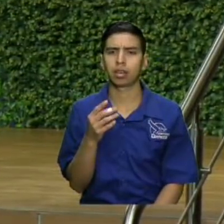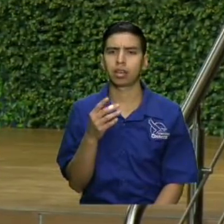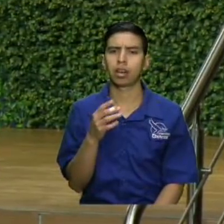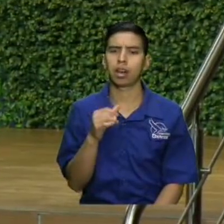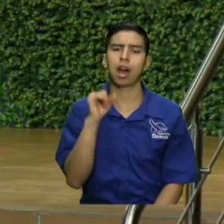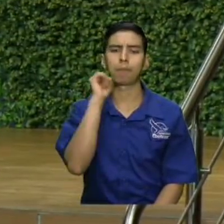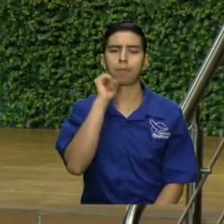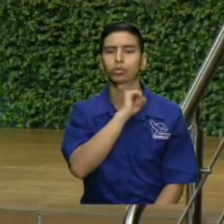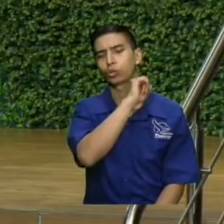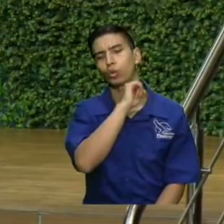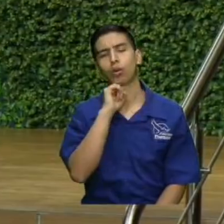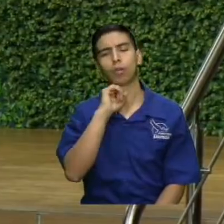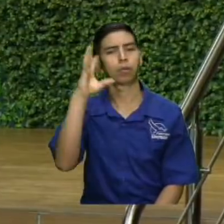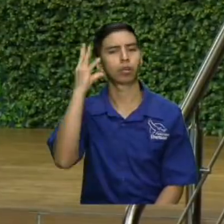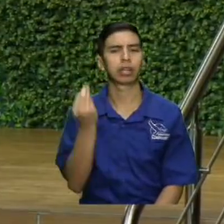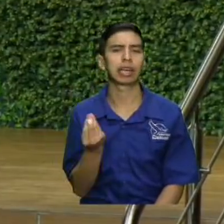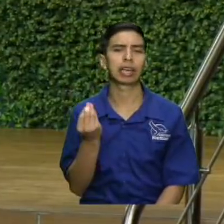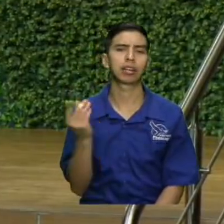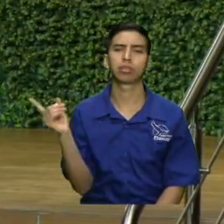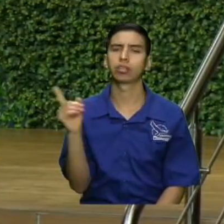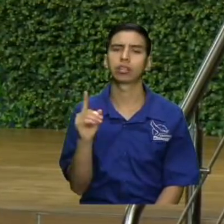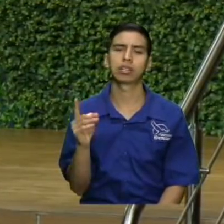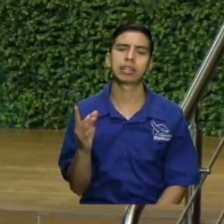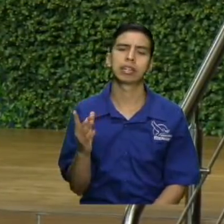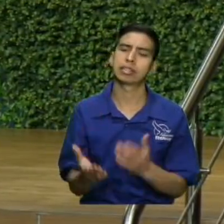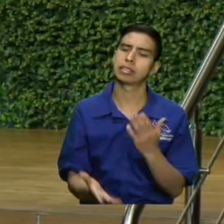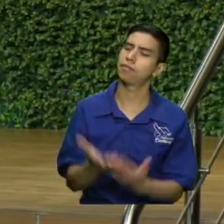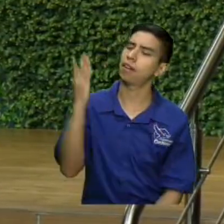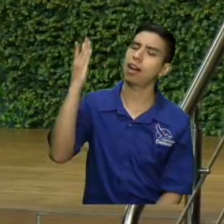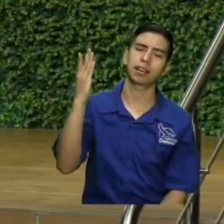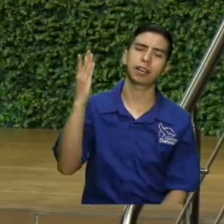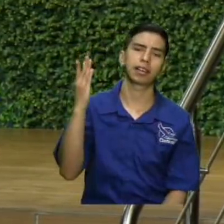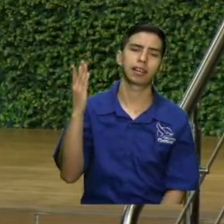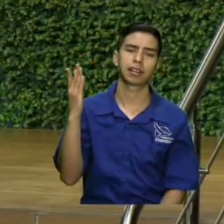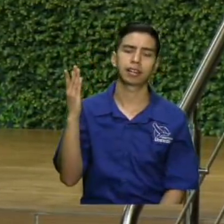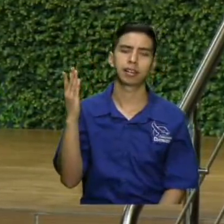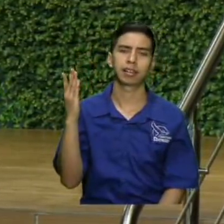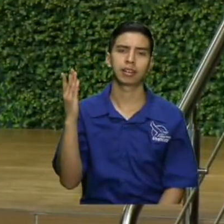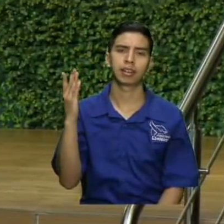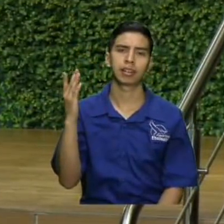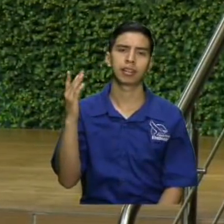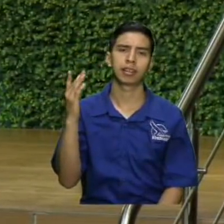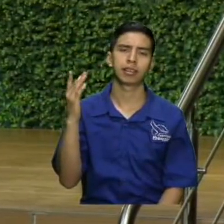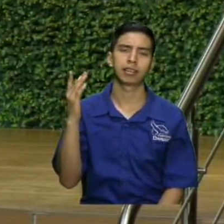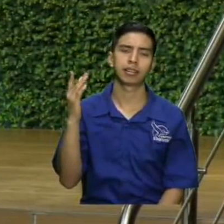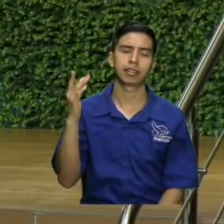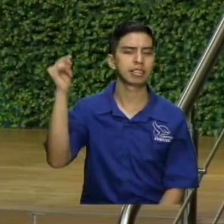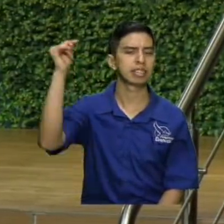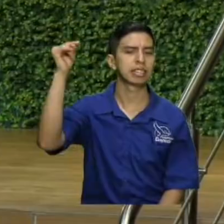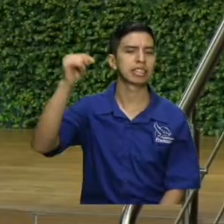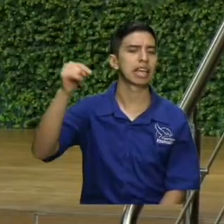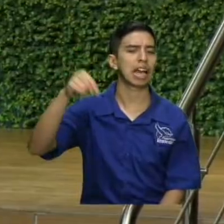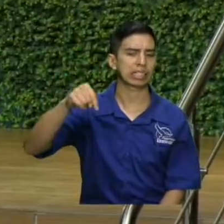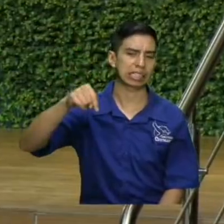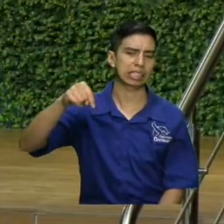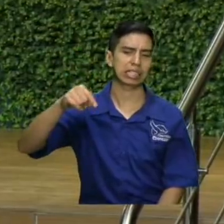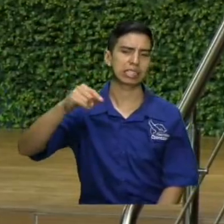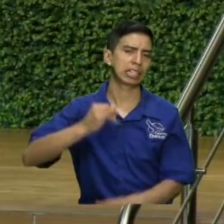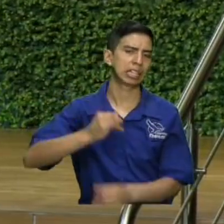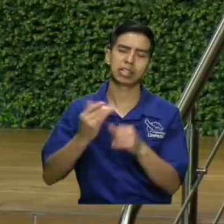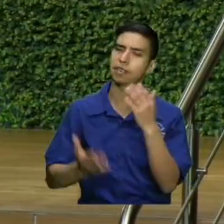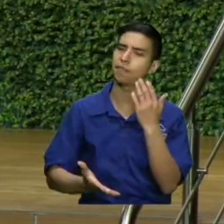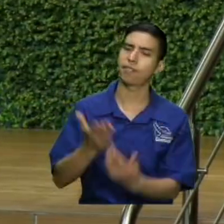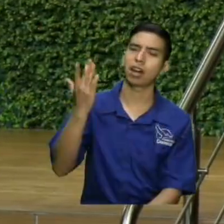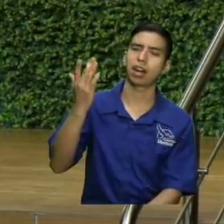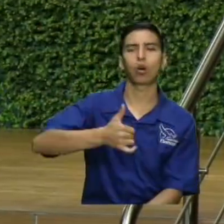Se van a algún área así, en donde, en un área, hermano, así es bonita, que pueda llegar la gente, que, pero